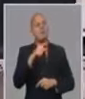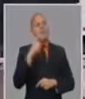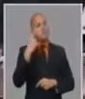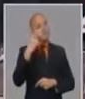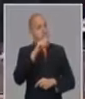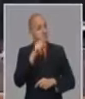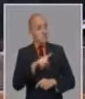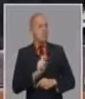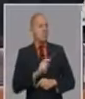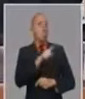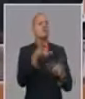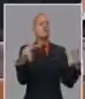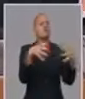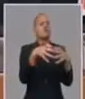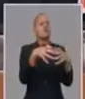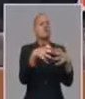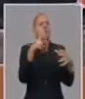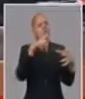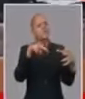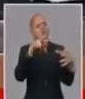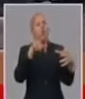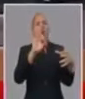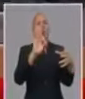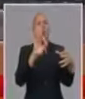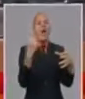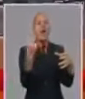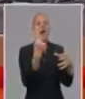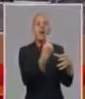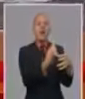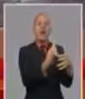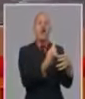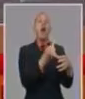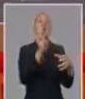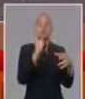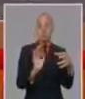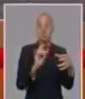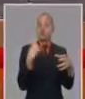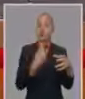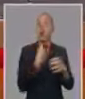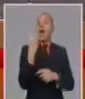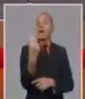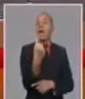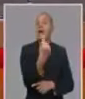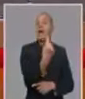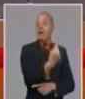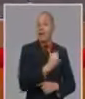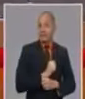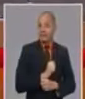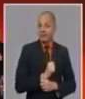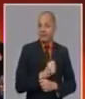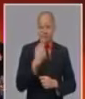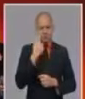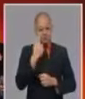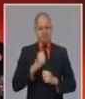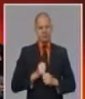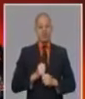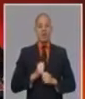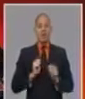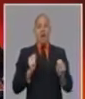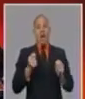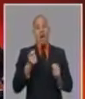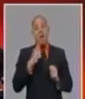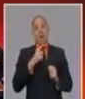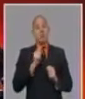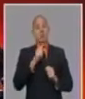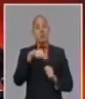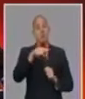específicas en cada uno de los individuos que han tratado. Sí, así es. O sea, lo mismo hemos encontrado pacientes de cuidado que han tenido